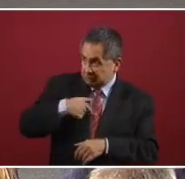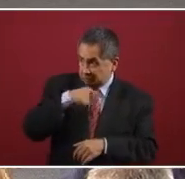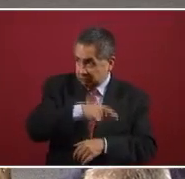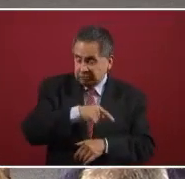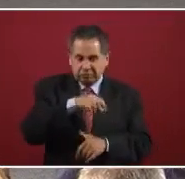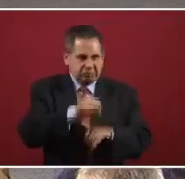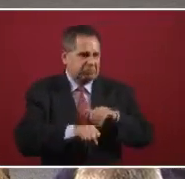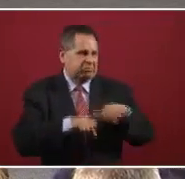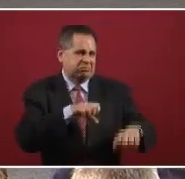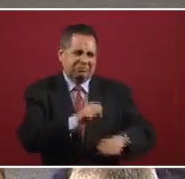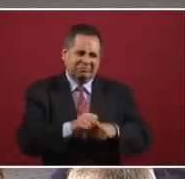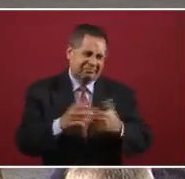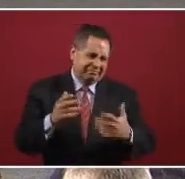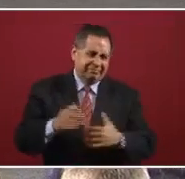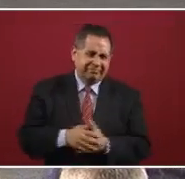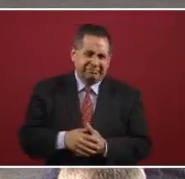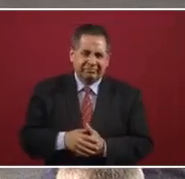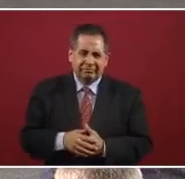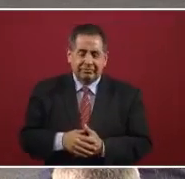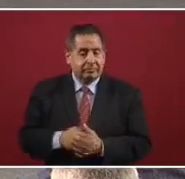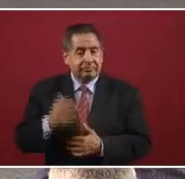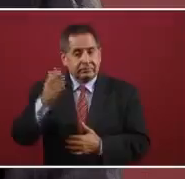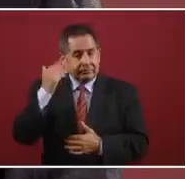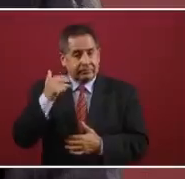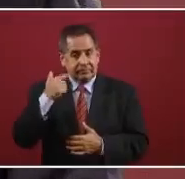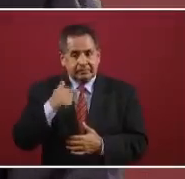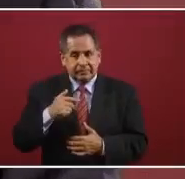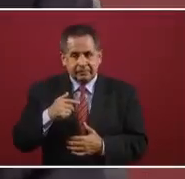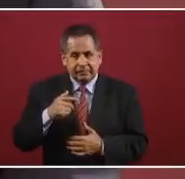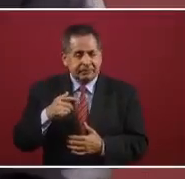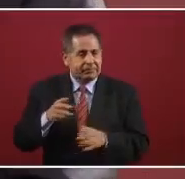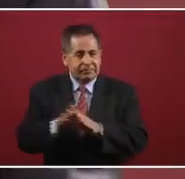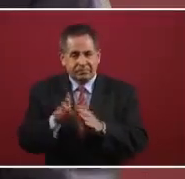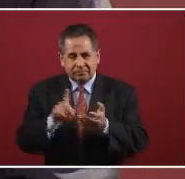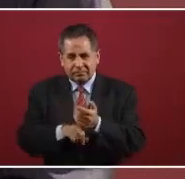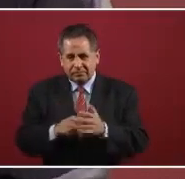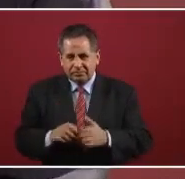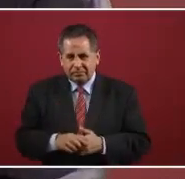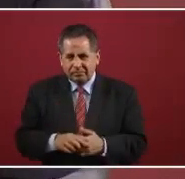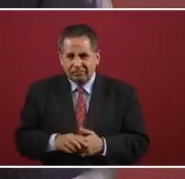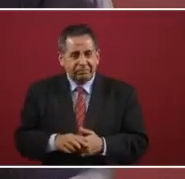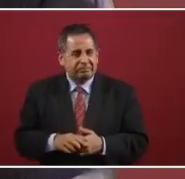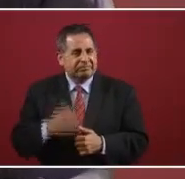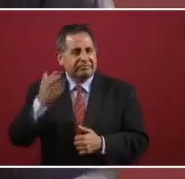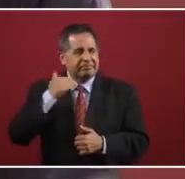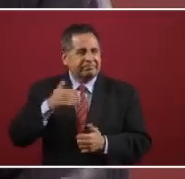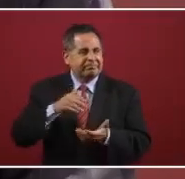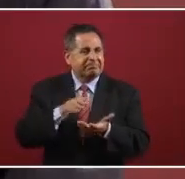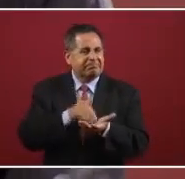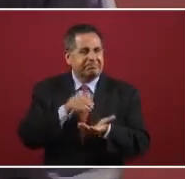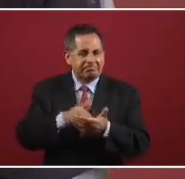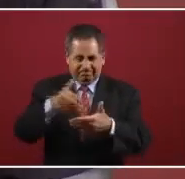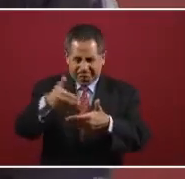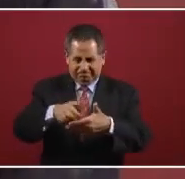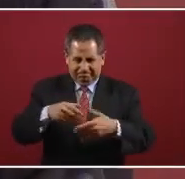Antes metían el papel a la máquina y se ponían ahí a